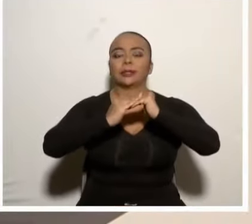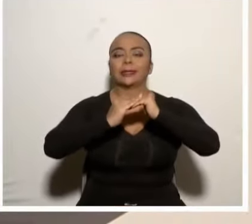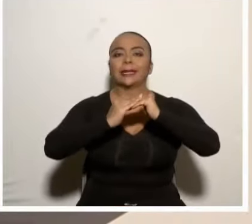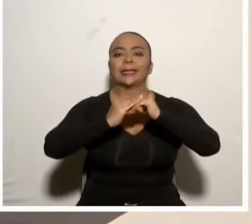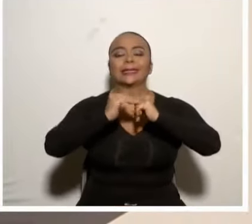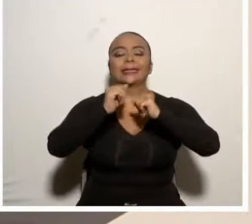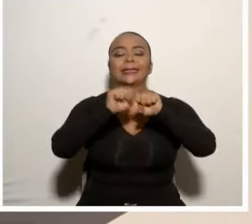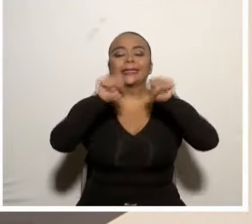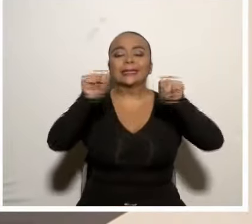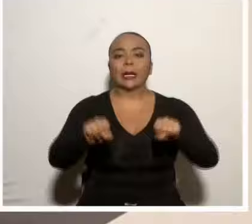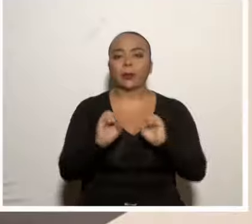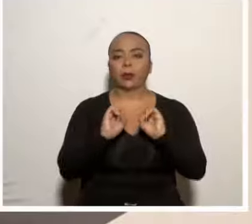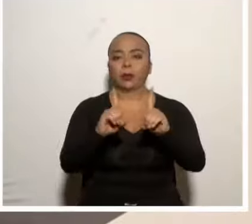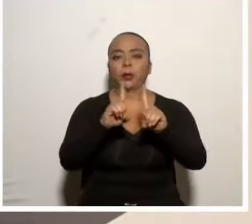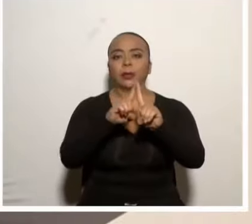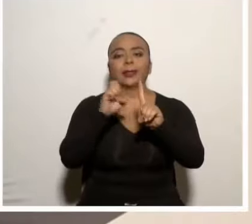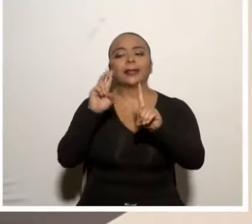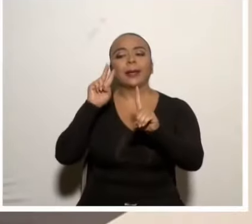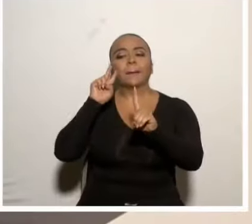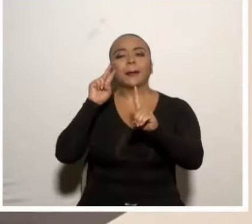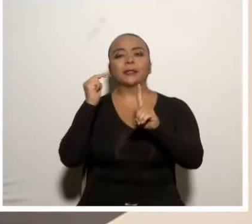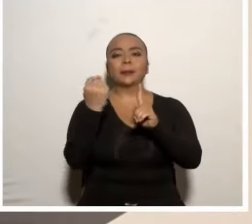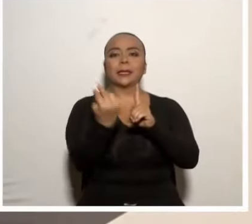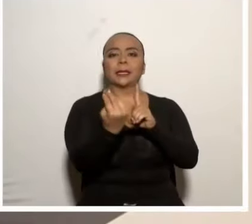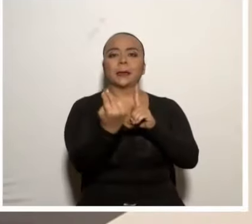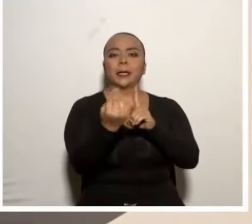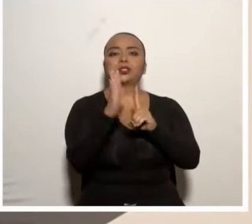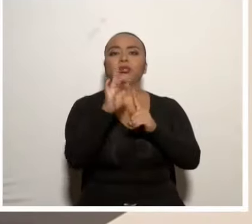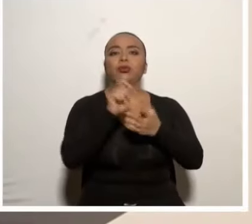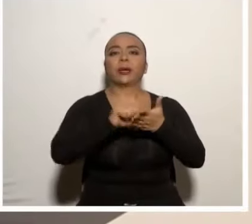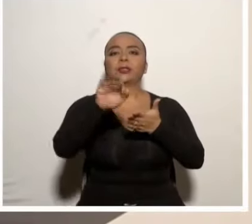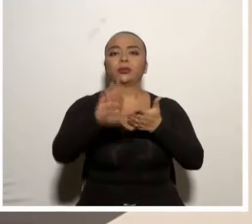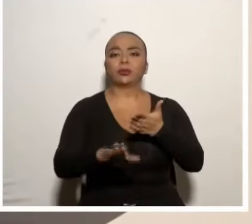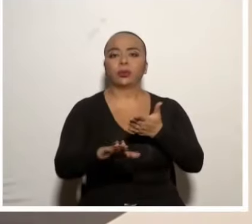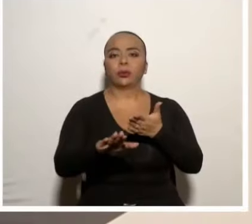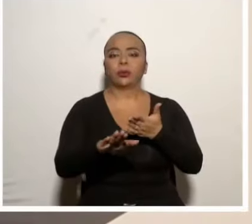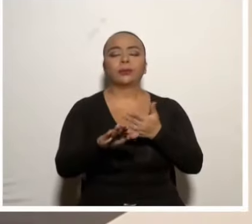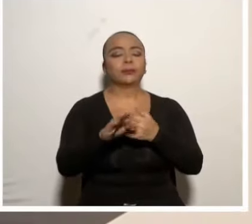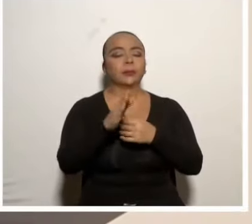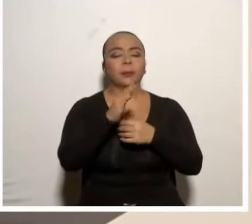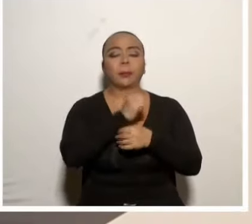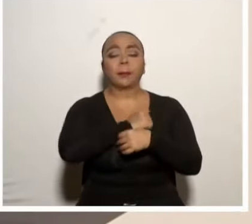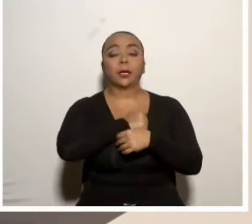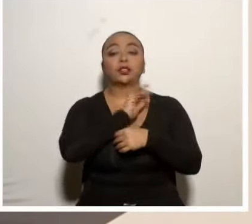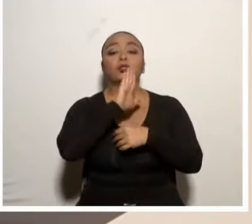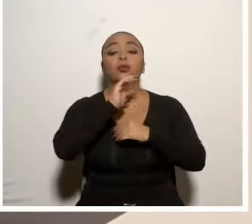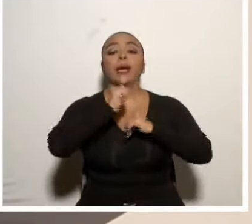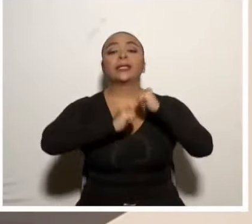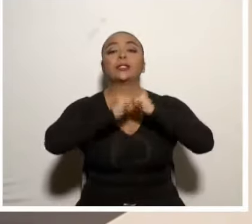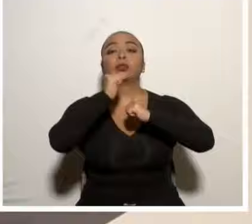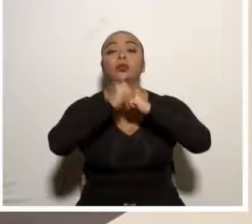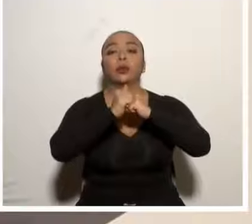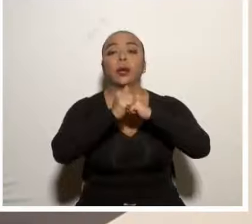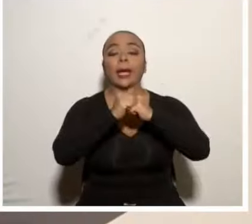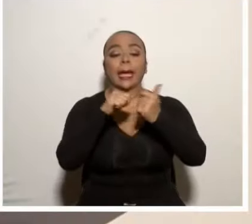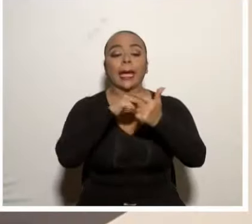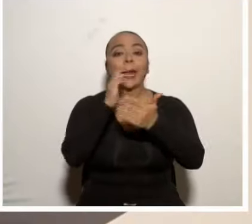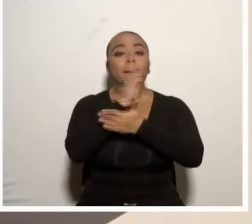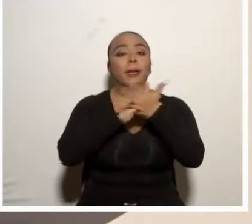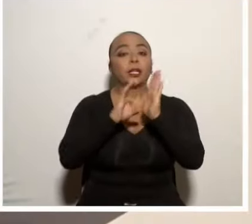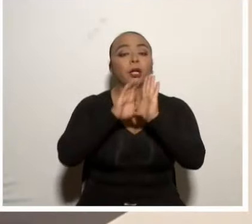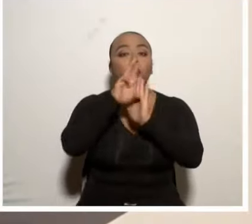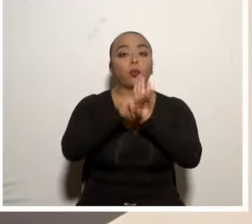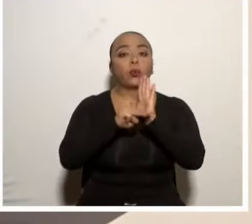educativo desde la perspectiva de su estructura, de la parte curricular y